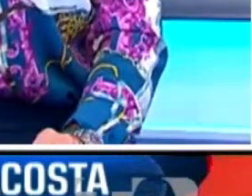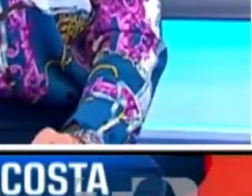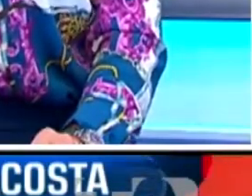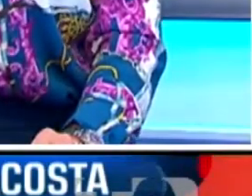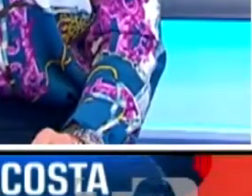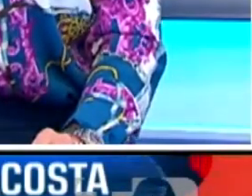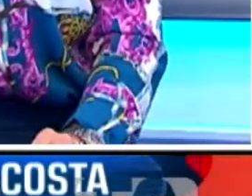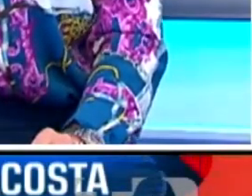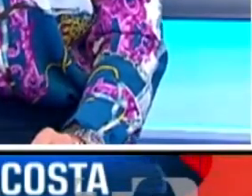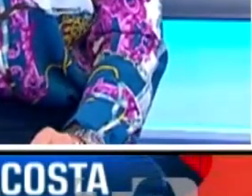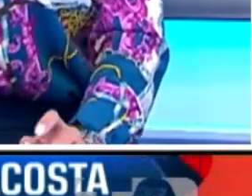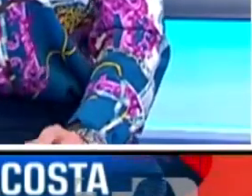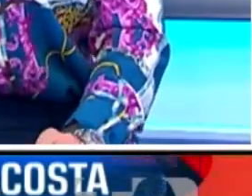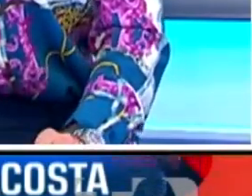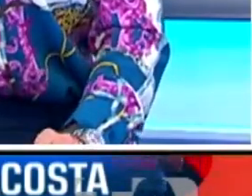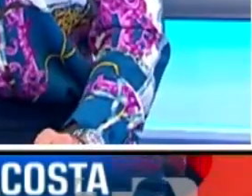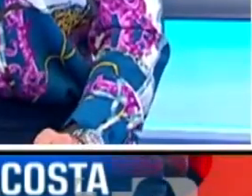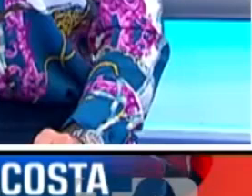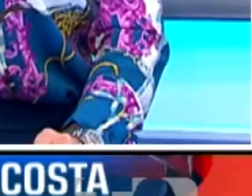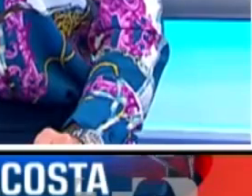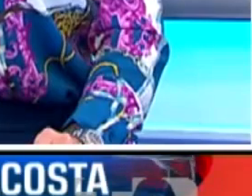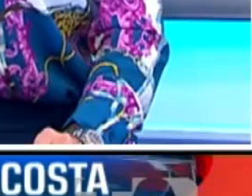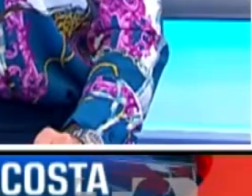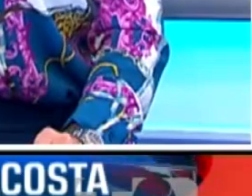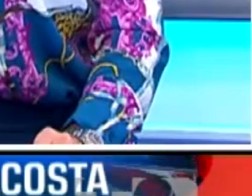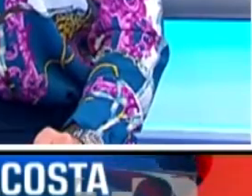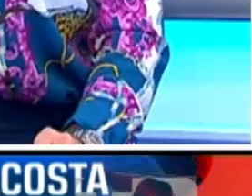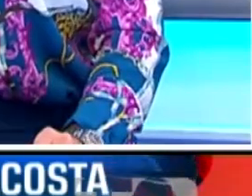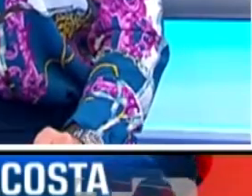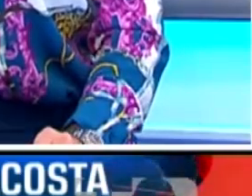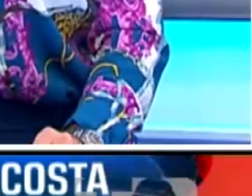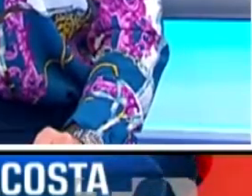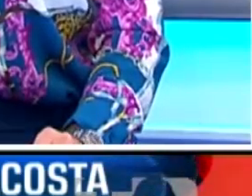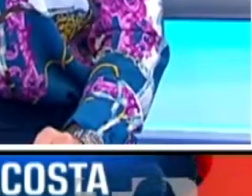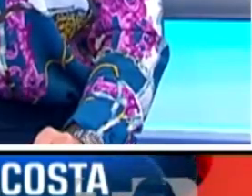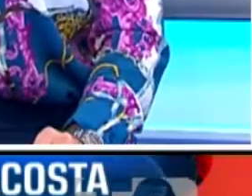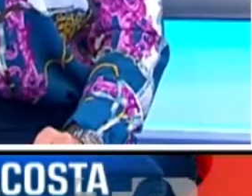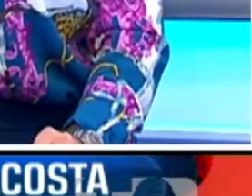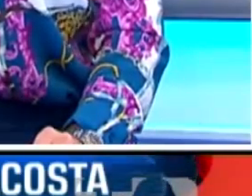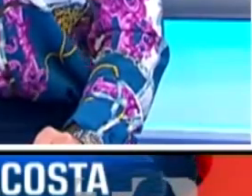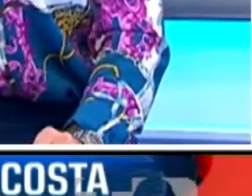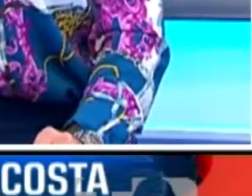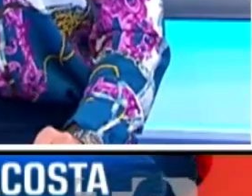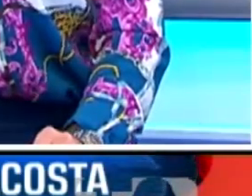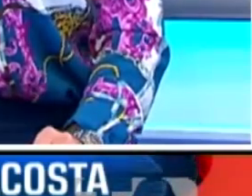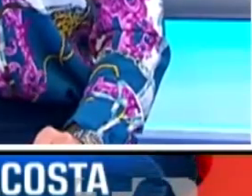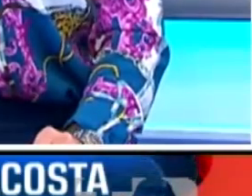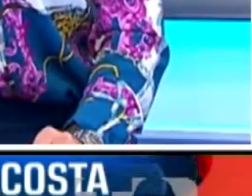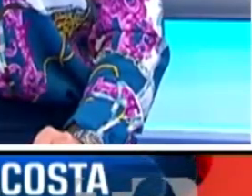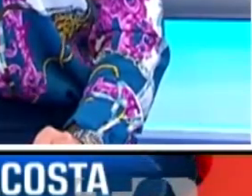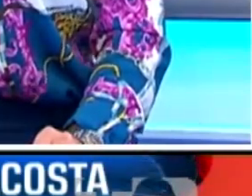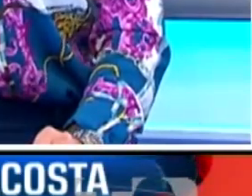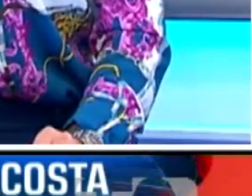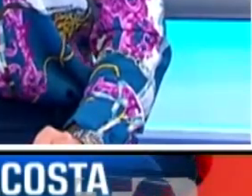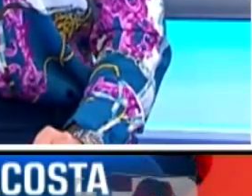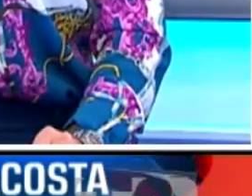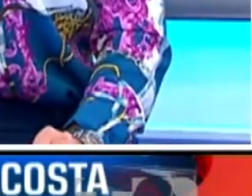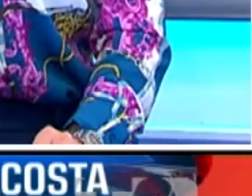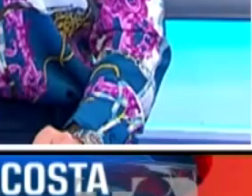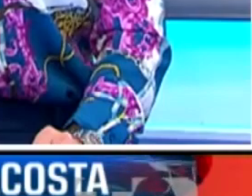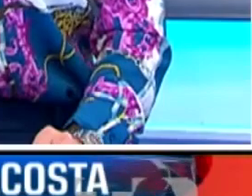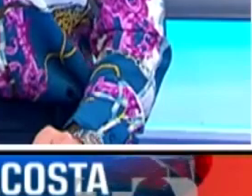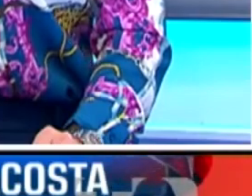ecuatorianos oriundos de Santo Domingo y en el secuestro del equipo periodístico de Diario del Comercio el año pasado. Con esta noticia empezamos 24